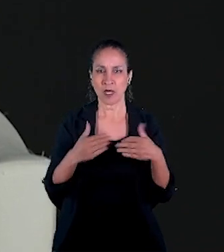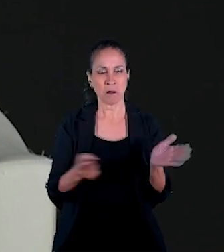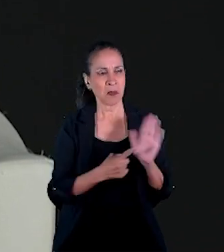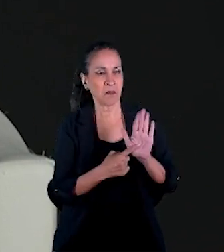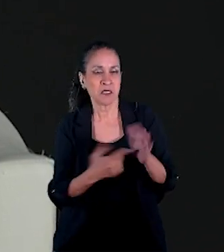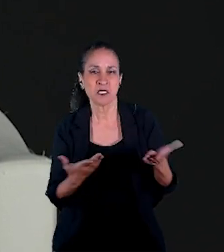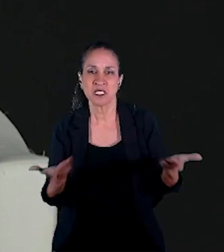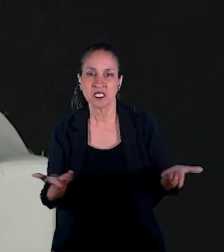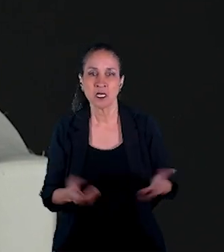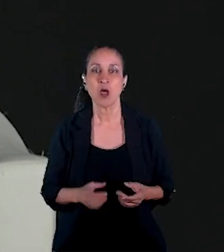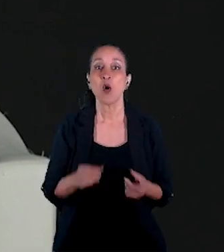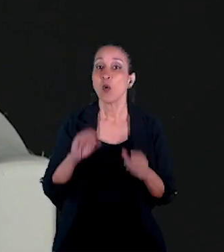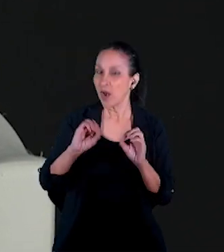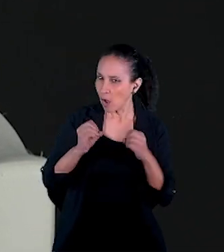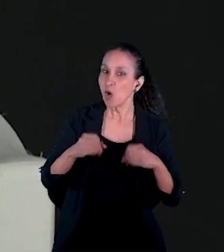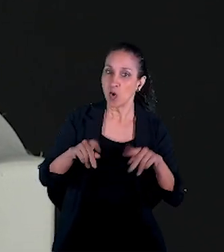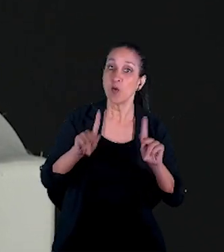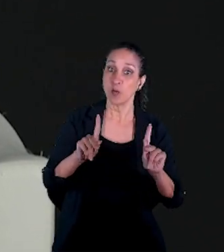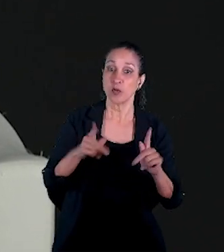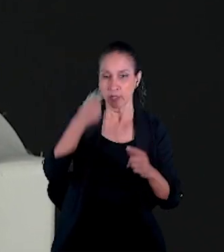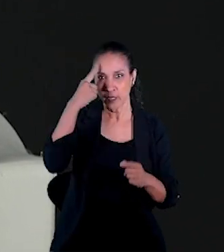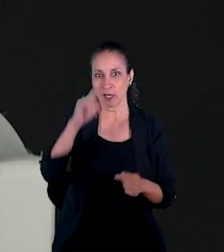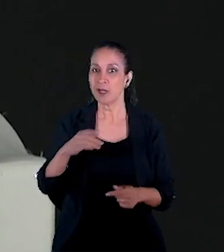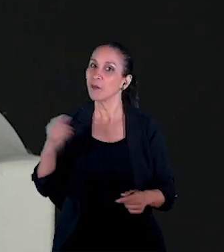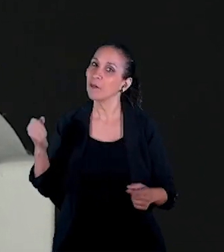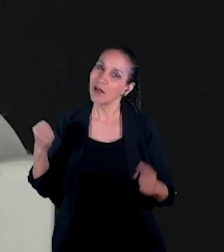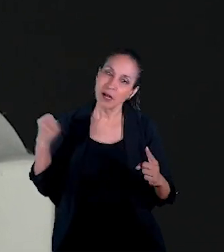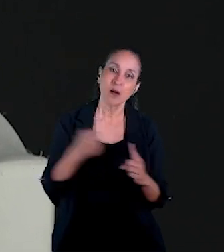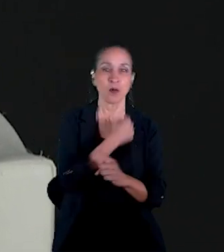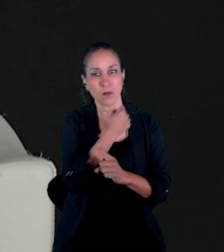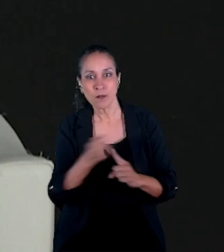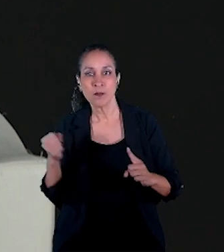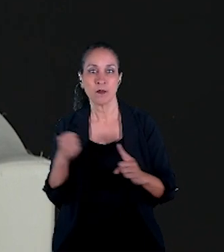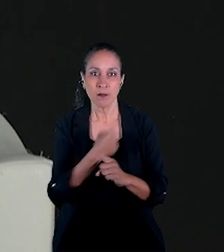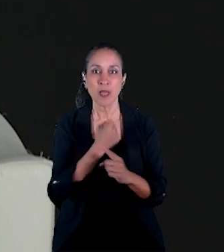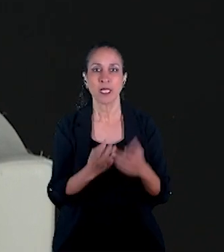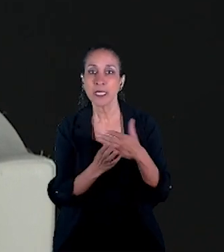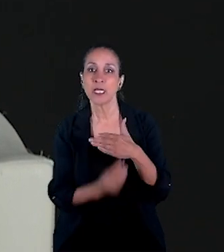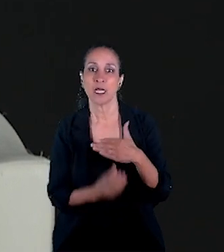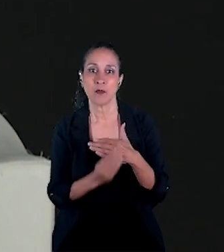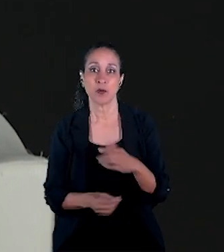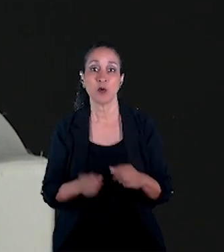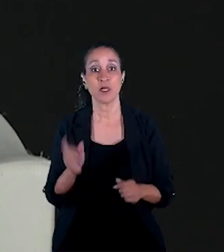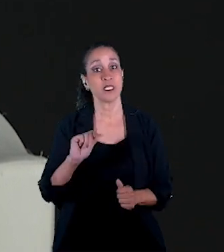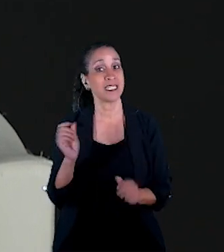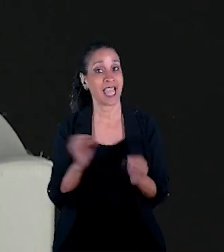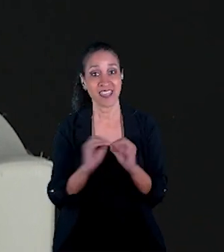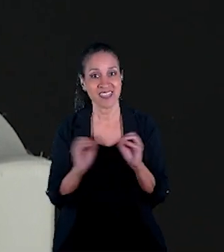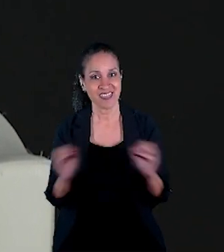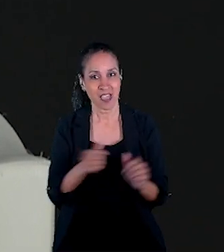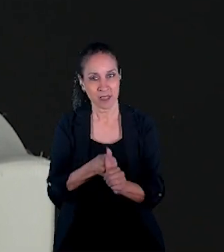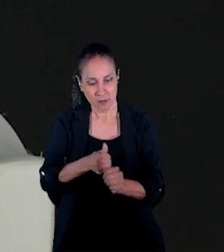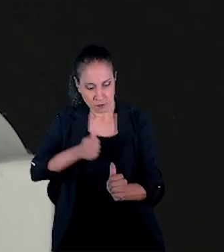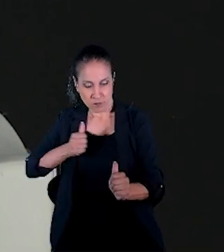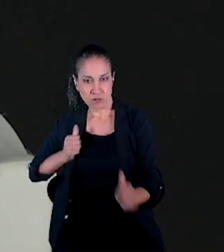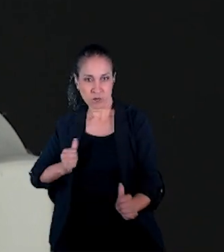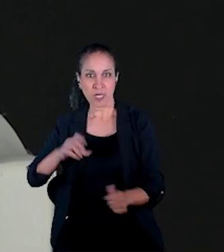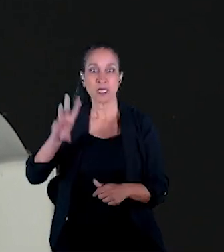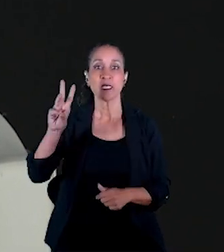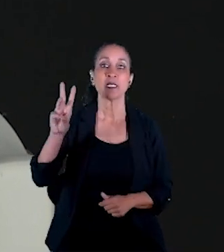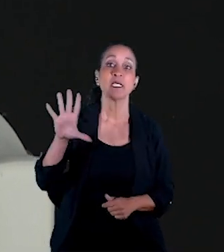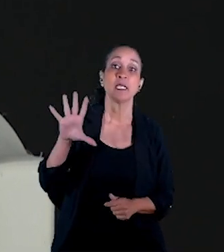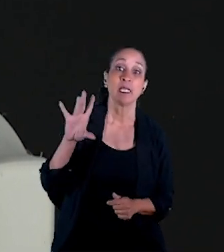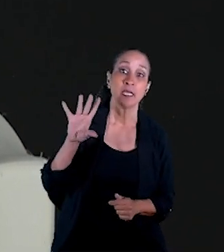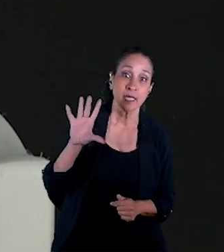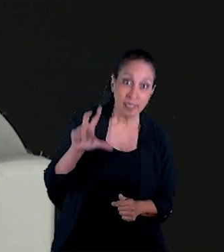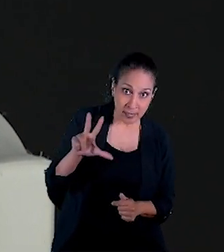oportunidad de oro para el combate de la pobreza y que nadie se queda atrás 63 corregimientos de los